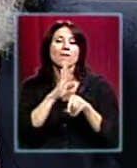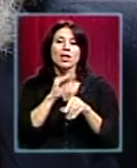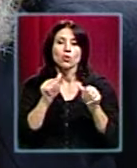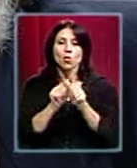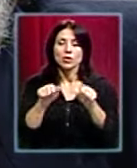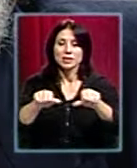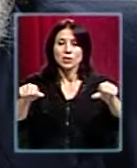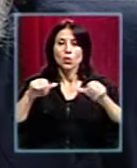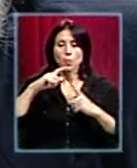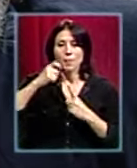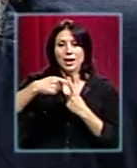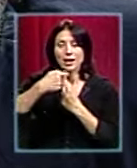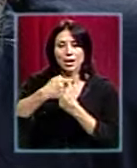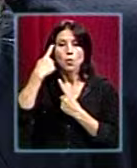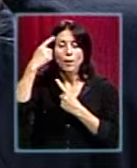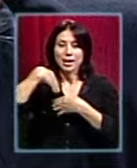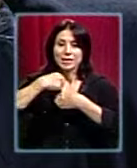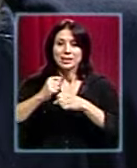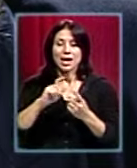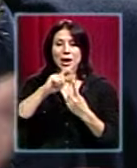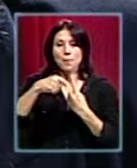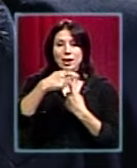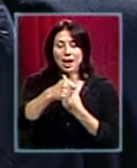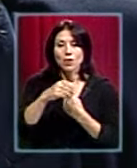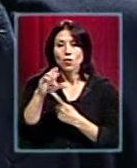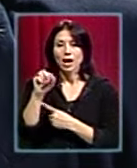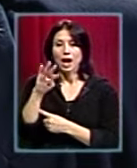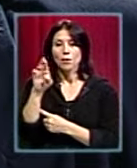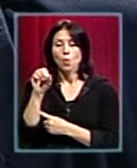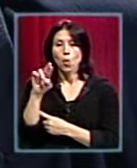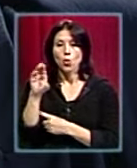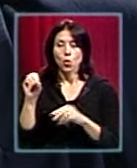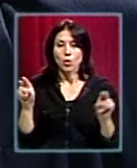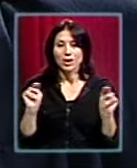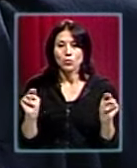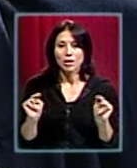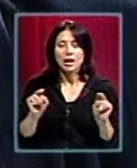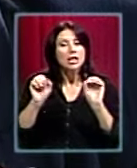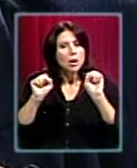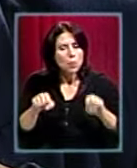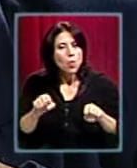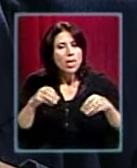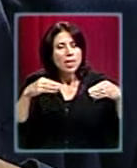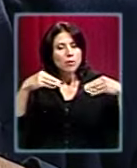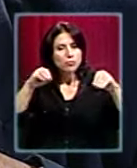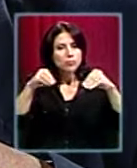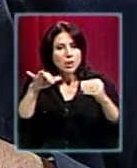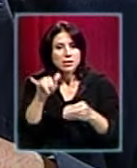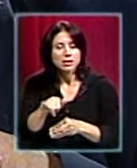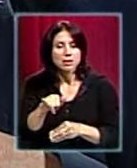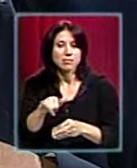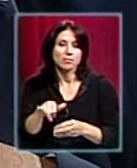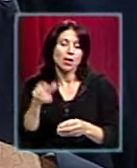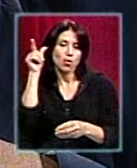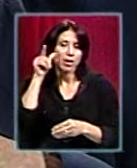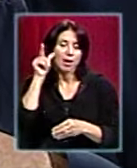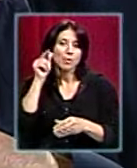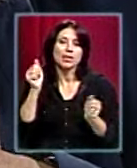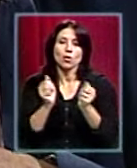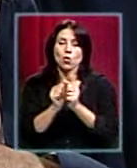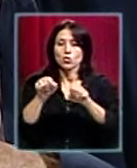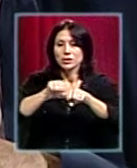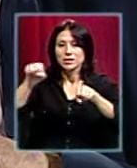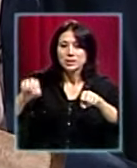que se produzca banano carbono neutral y que pueda ser comercializado como tal, o por supuesto bajo un sistema de